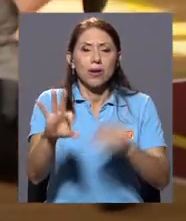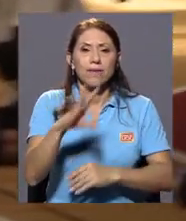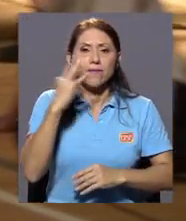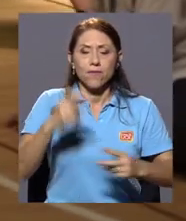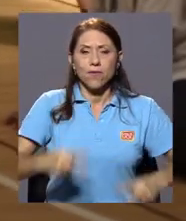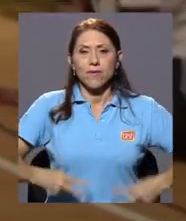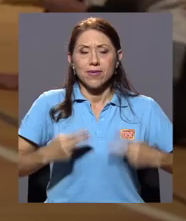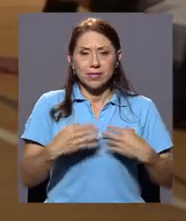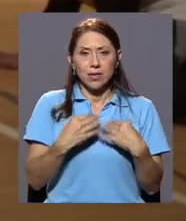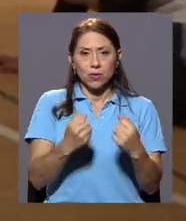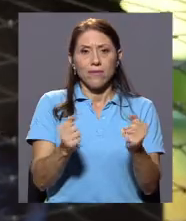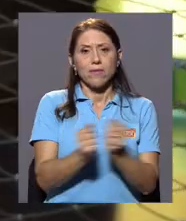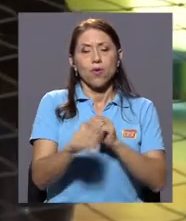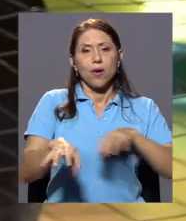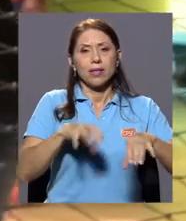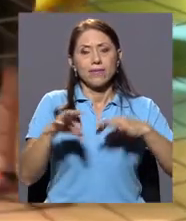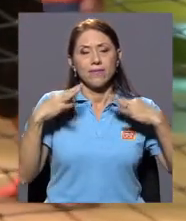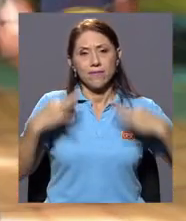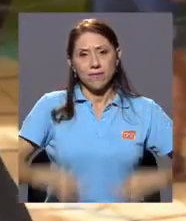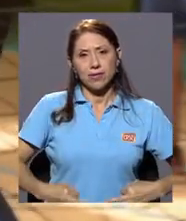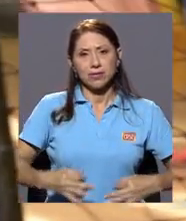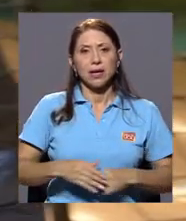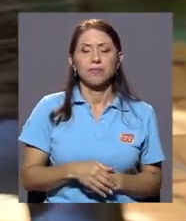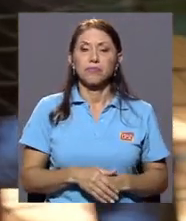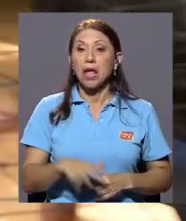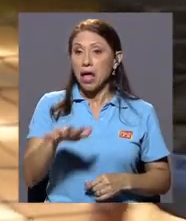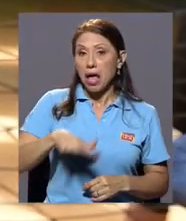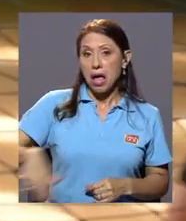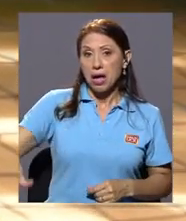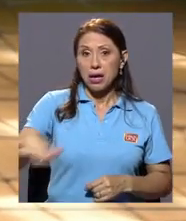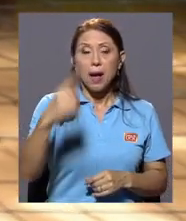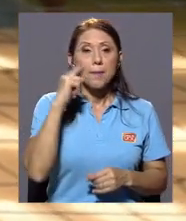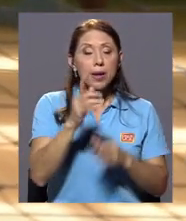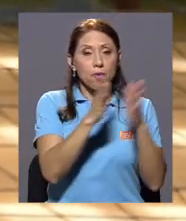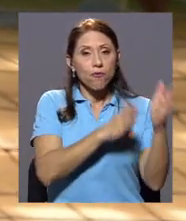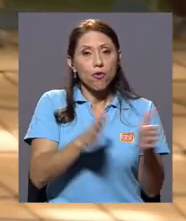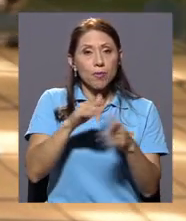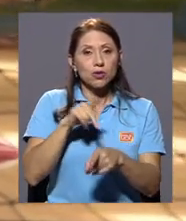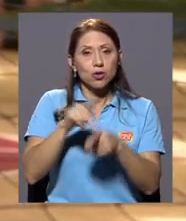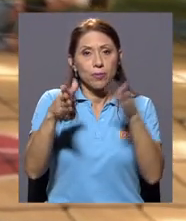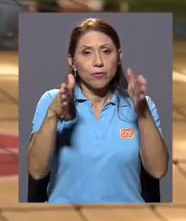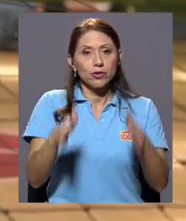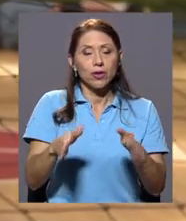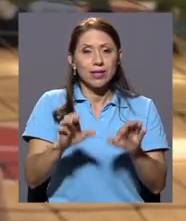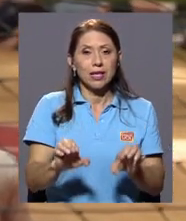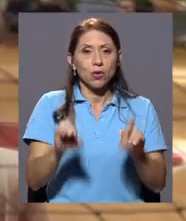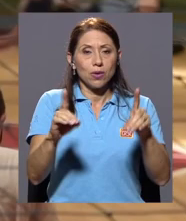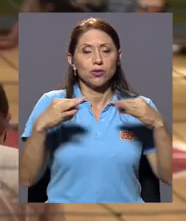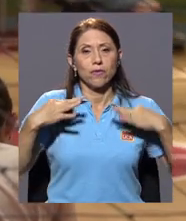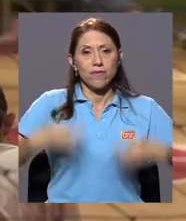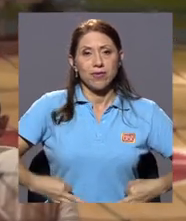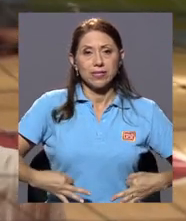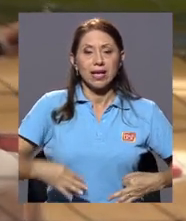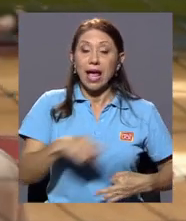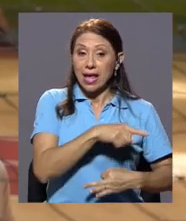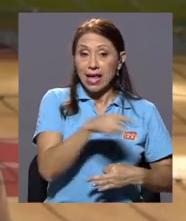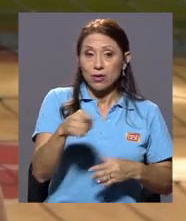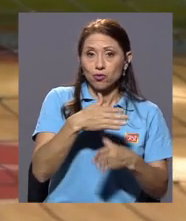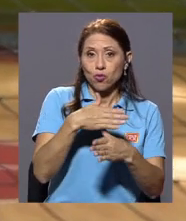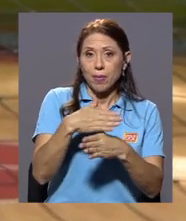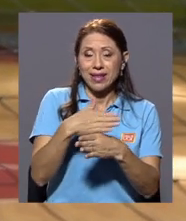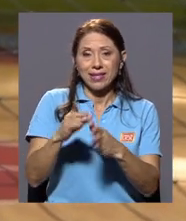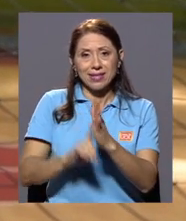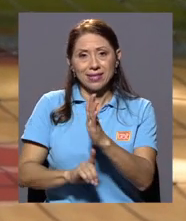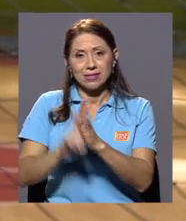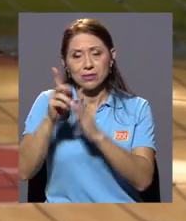vida saludable a través de la actividad física y es un espacio para la formación de profesionales de educación física, quienes comparten y